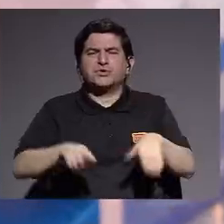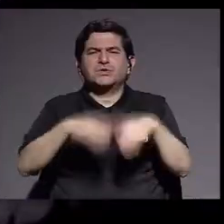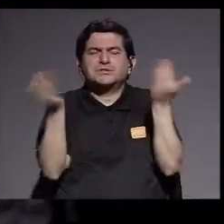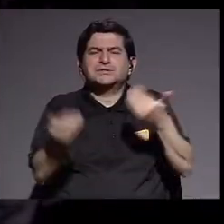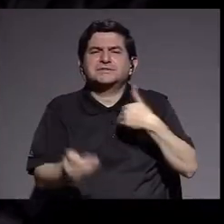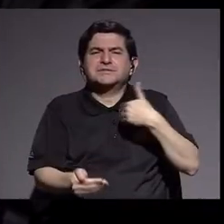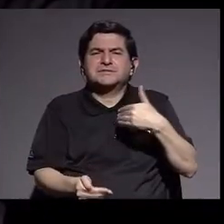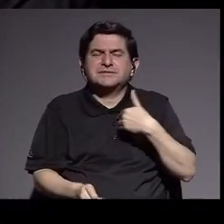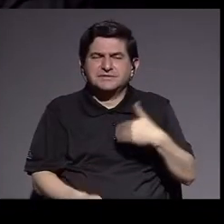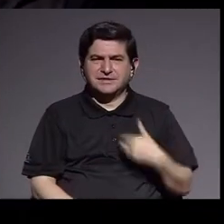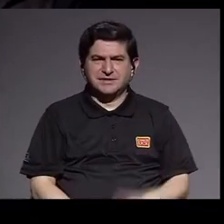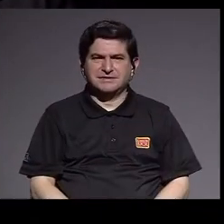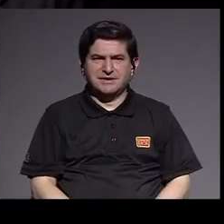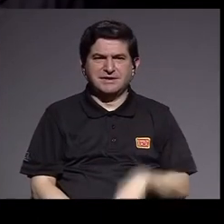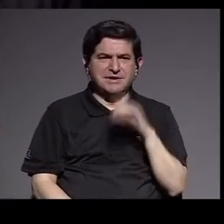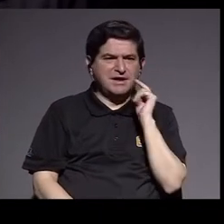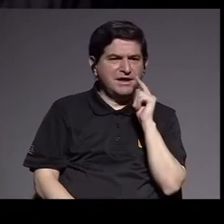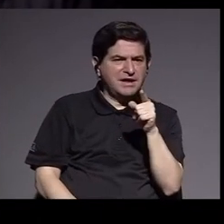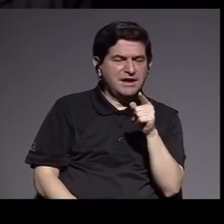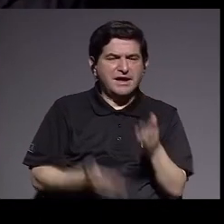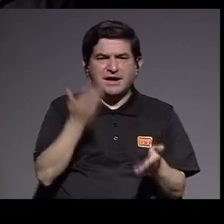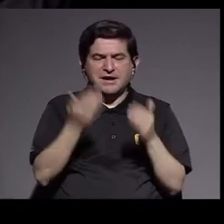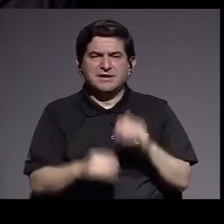cuenta que tienen